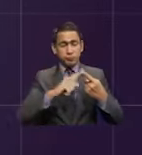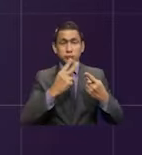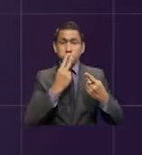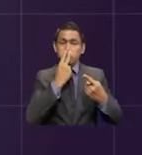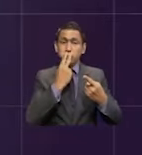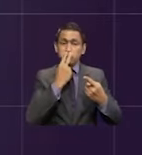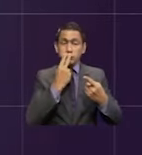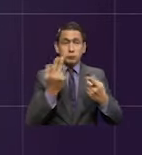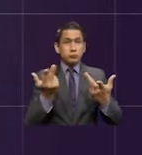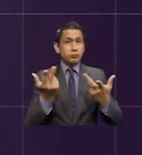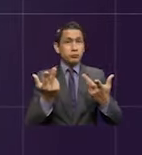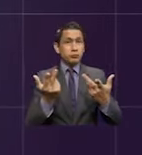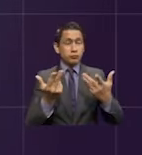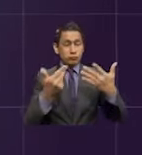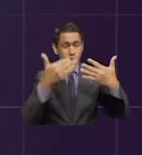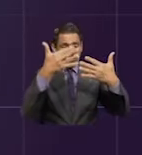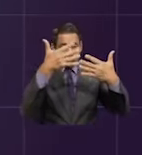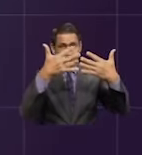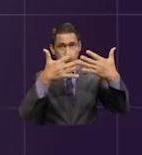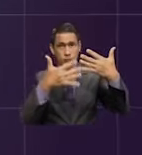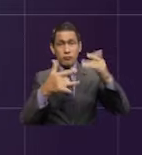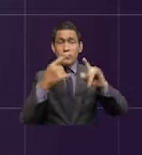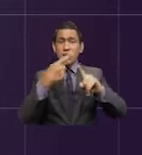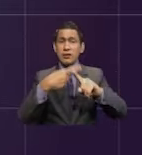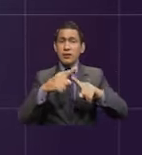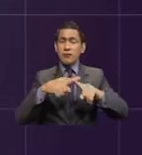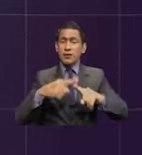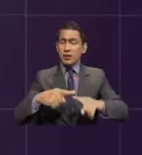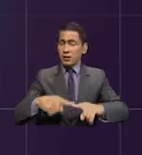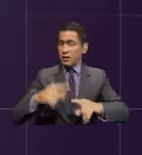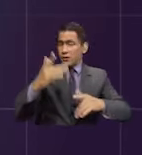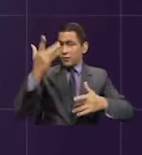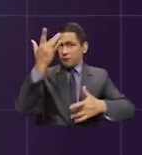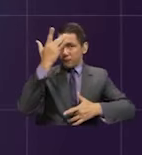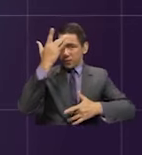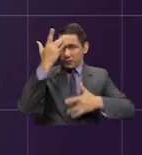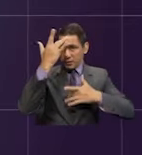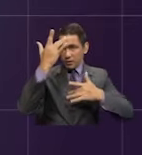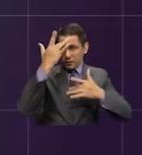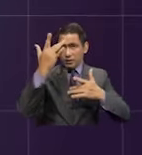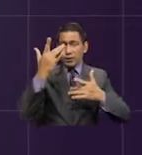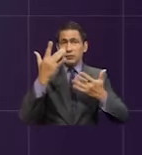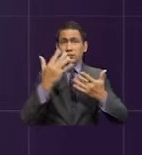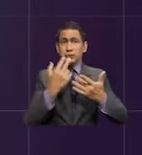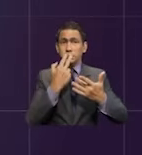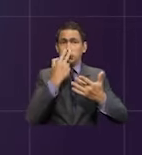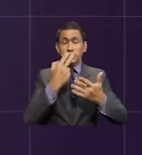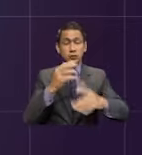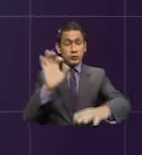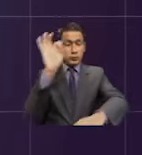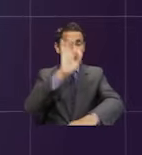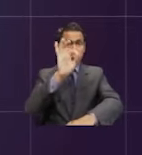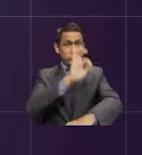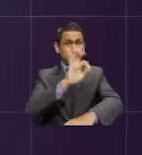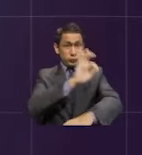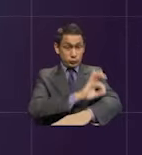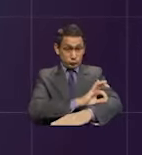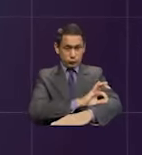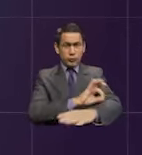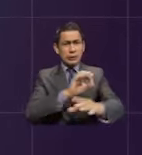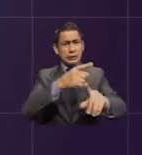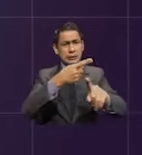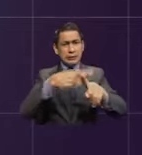como sinusitis, faringitis y otitis. Varios tipos de dengue. El hemorrágico es el más